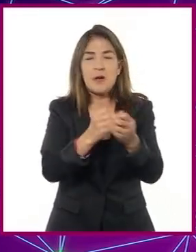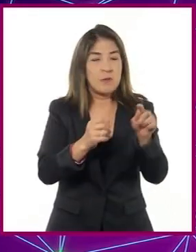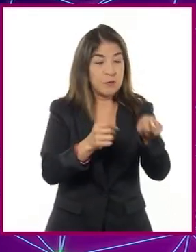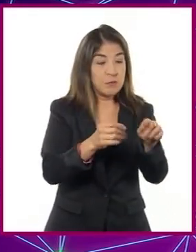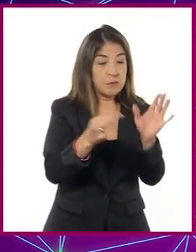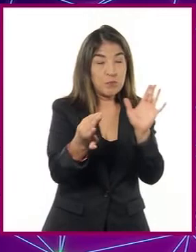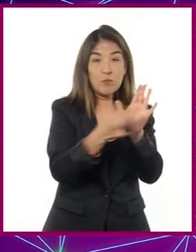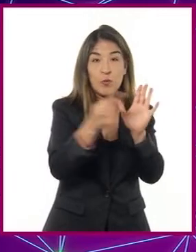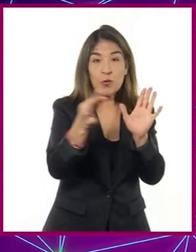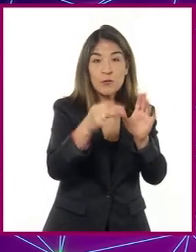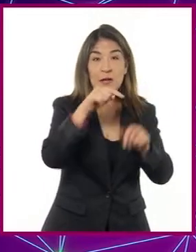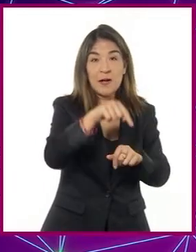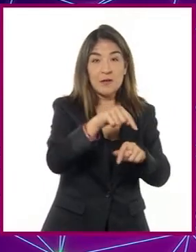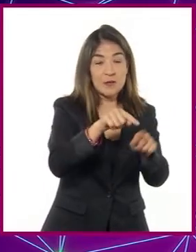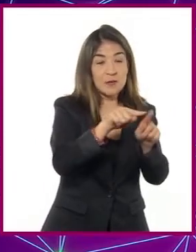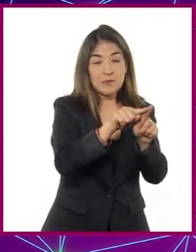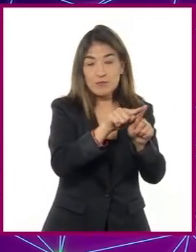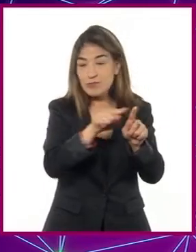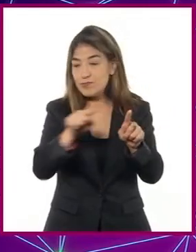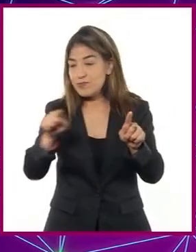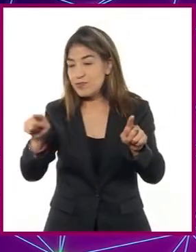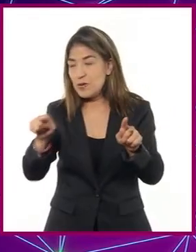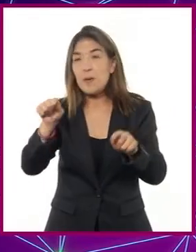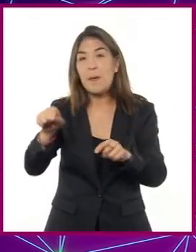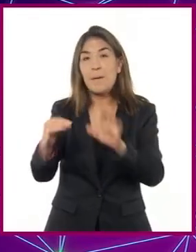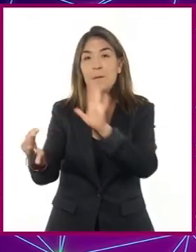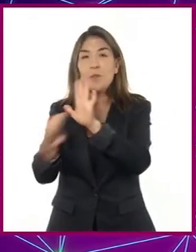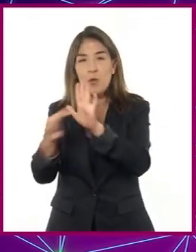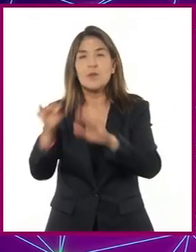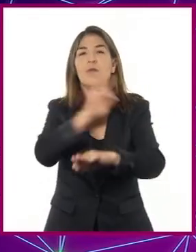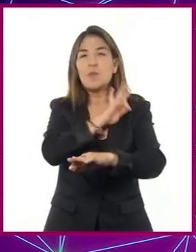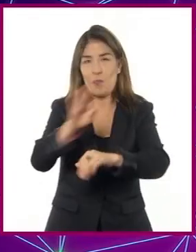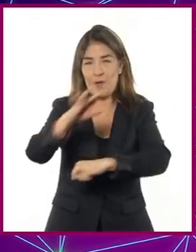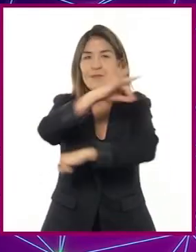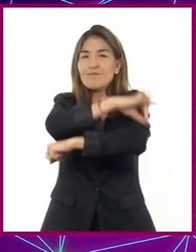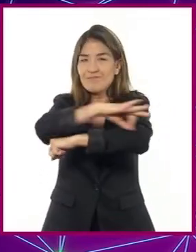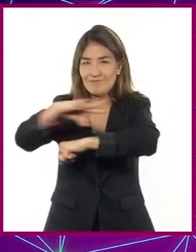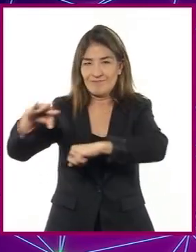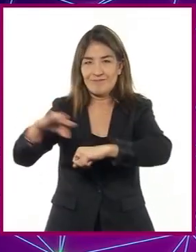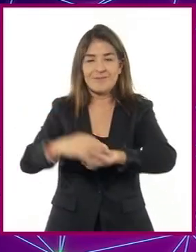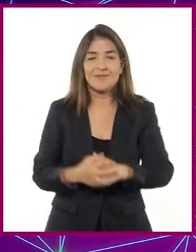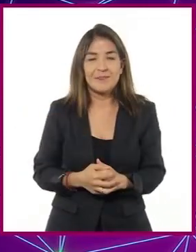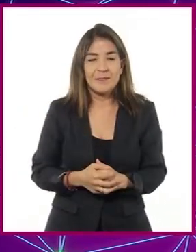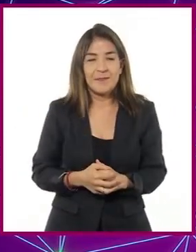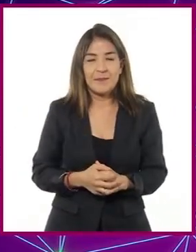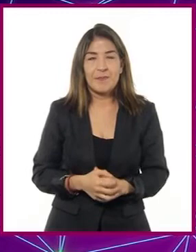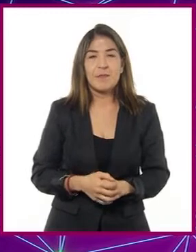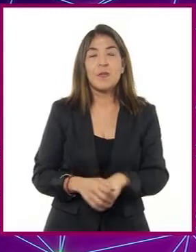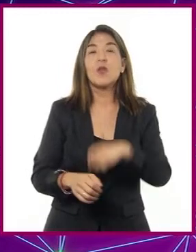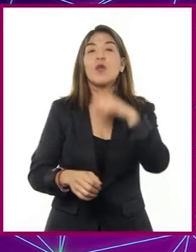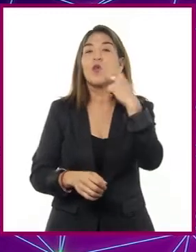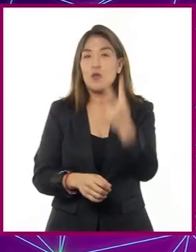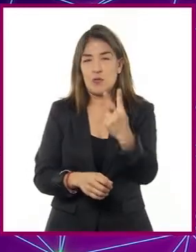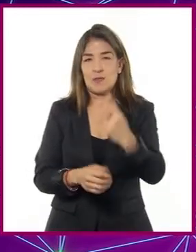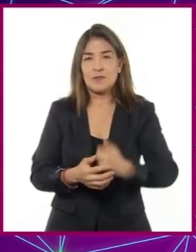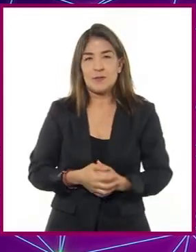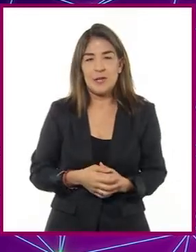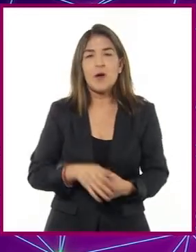punto a cualquier otro. 2. Es posible